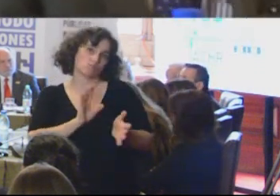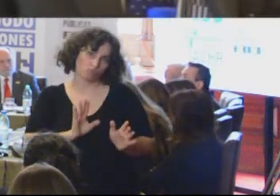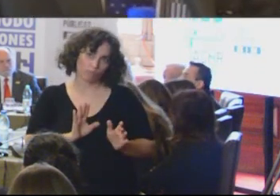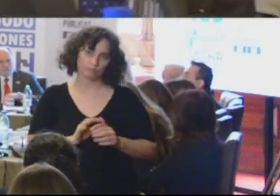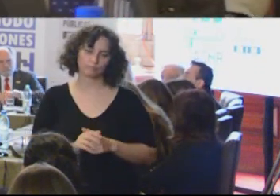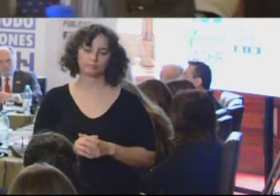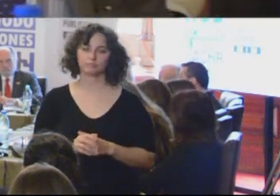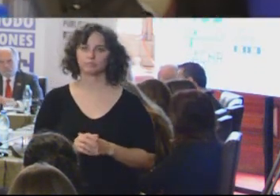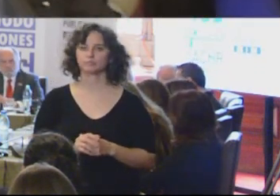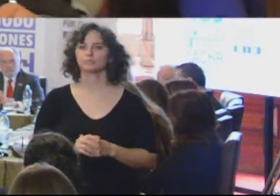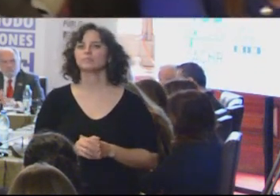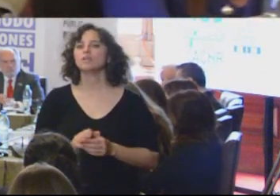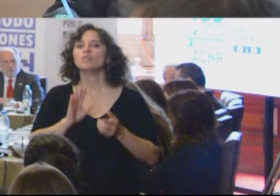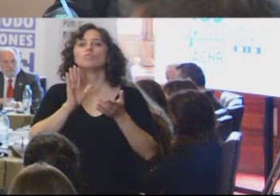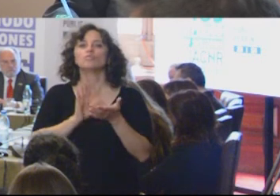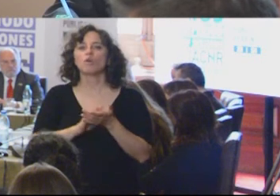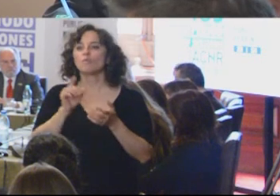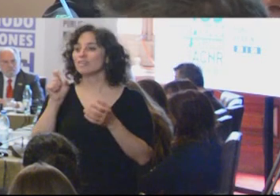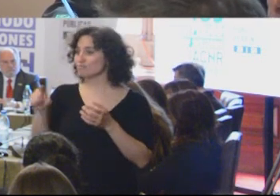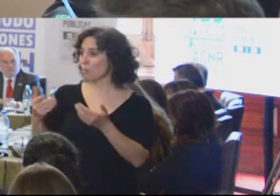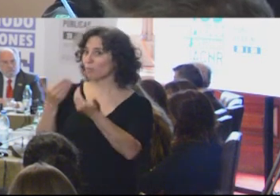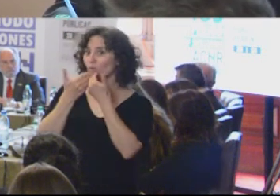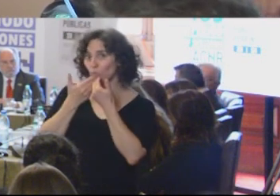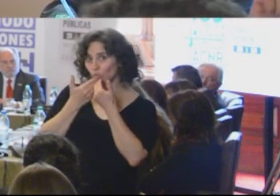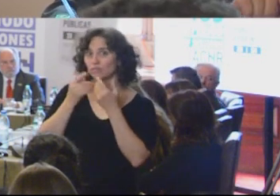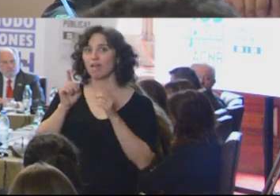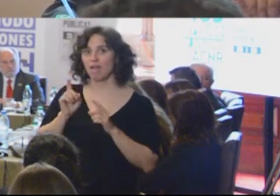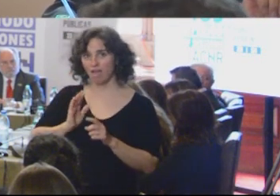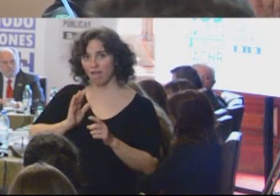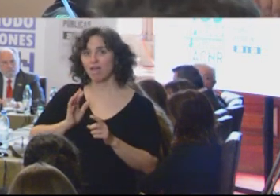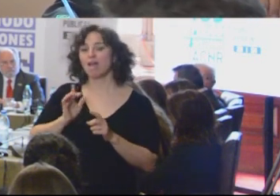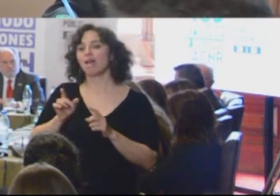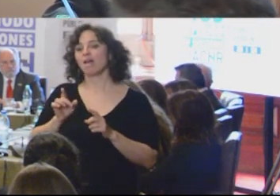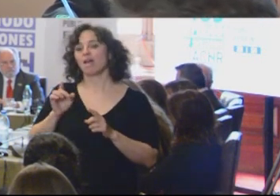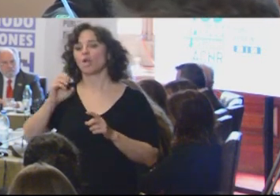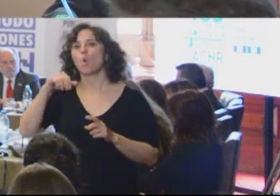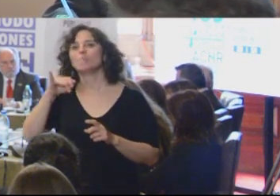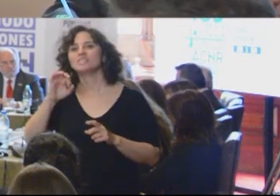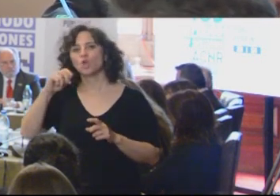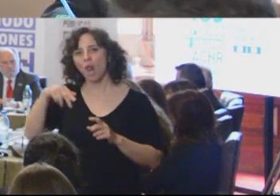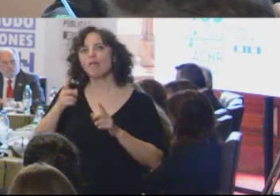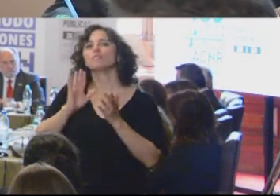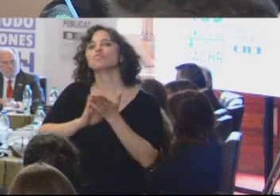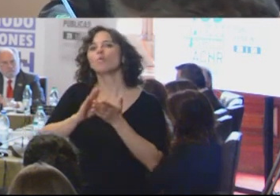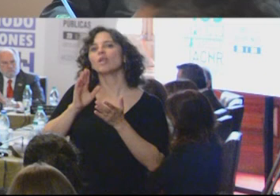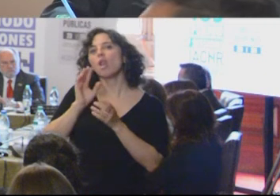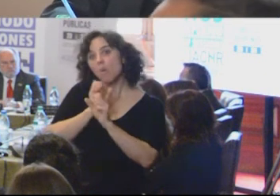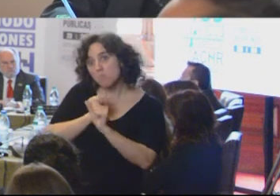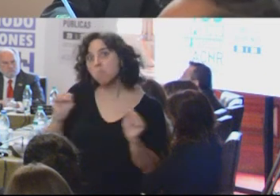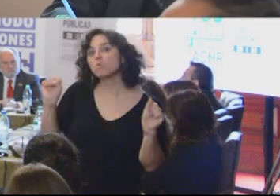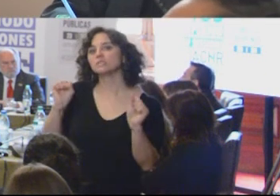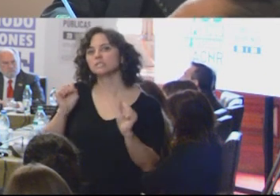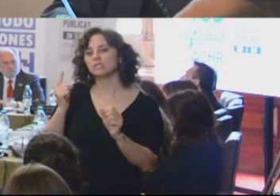bueno en relación con su pregunta señora comisionada respecto a una posible priorización en los